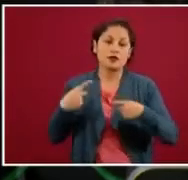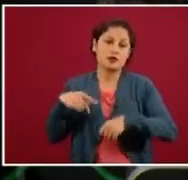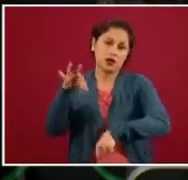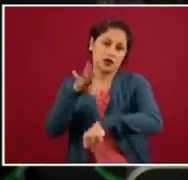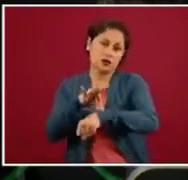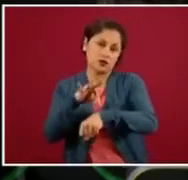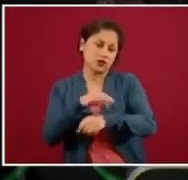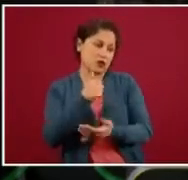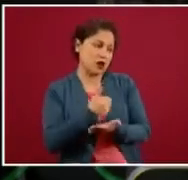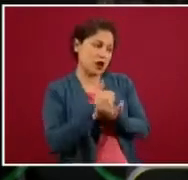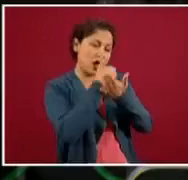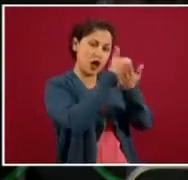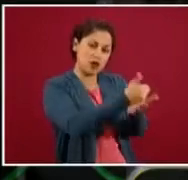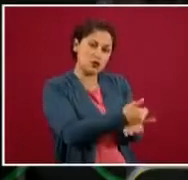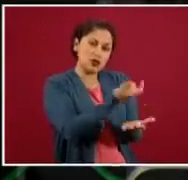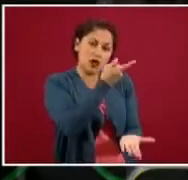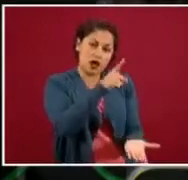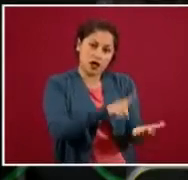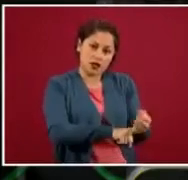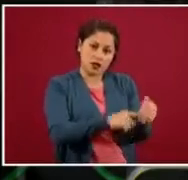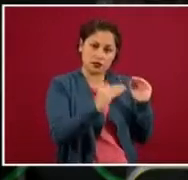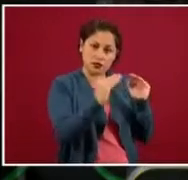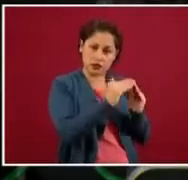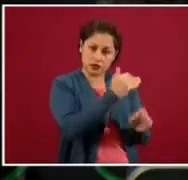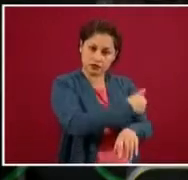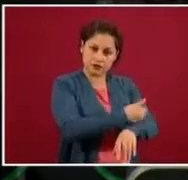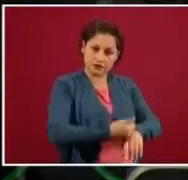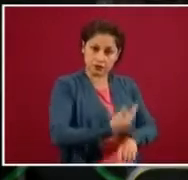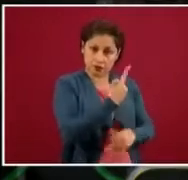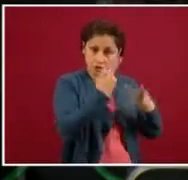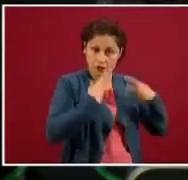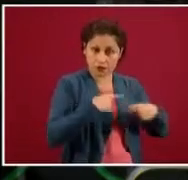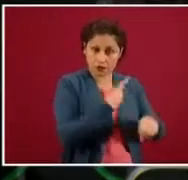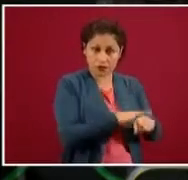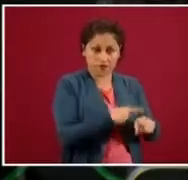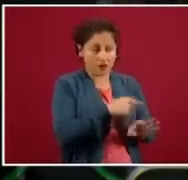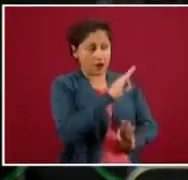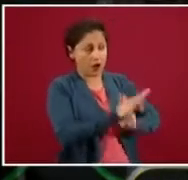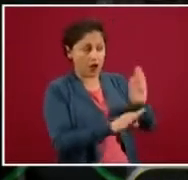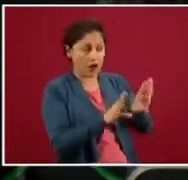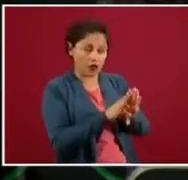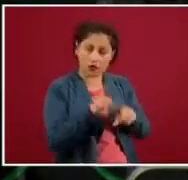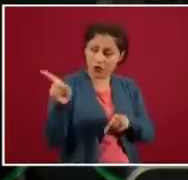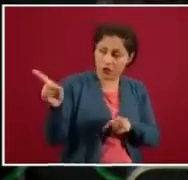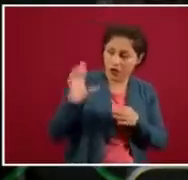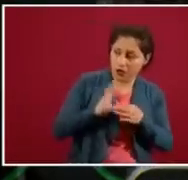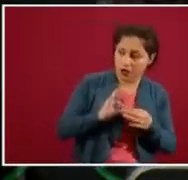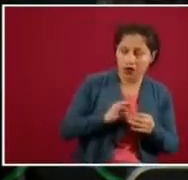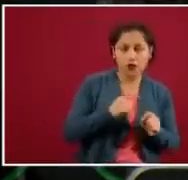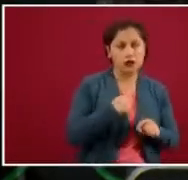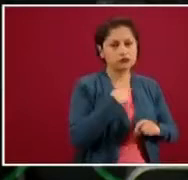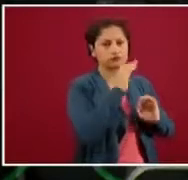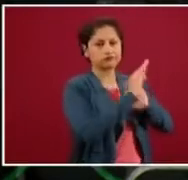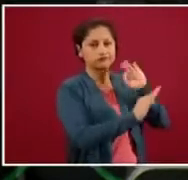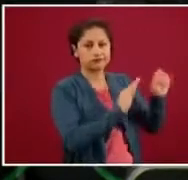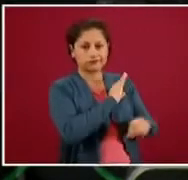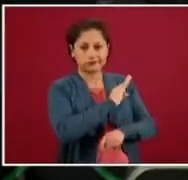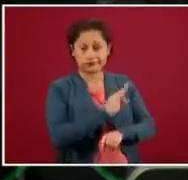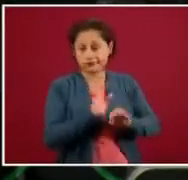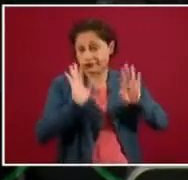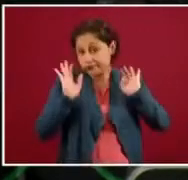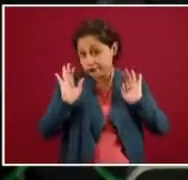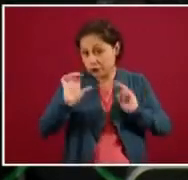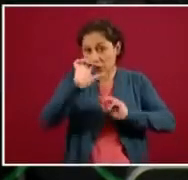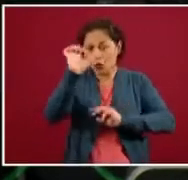desamparo a estas familias, a estos hogares? Y otra igual y le parece una grasejada, pero está ahí en las redes